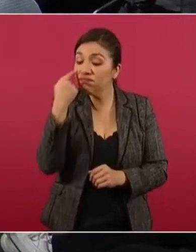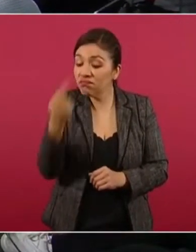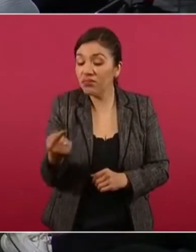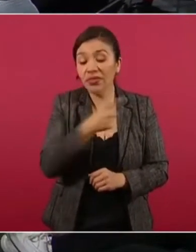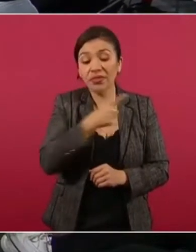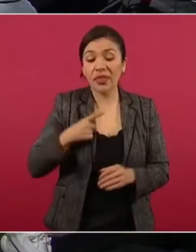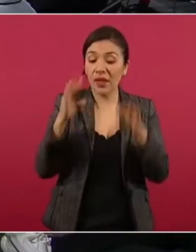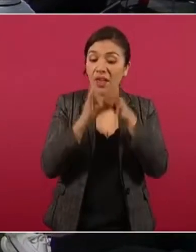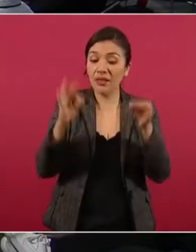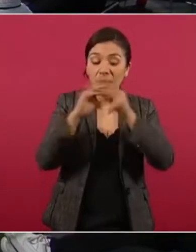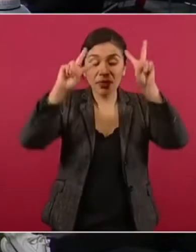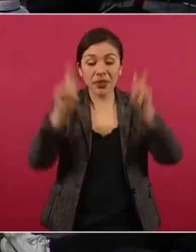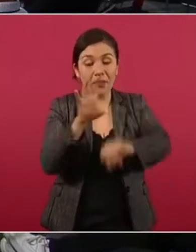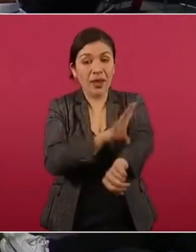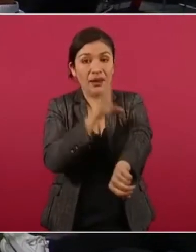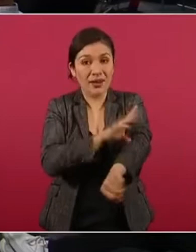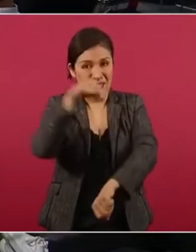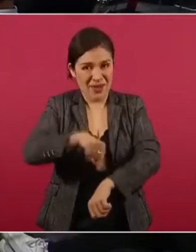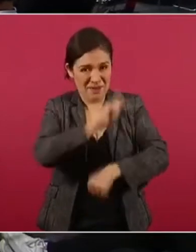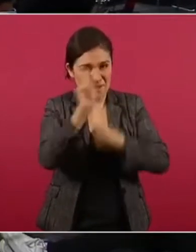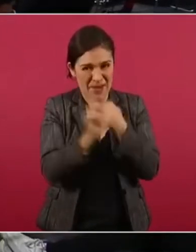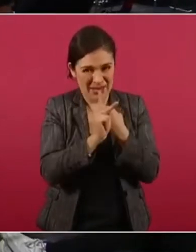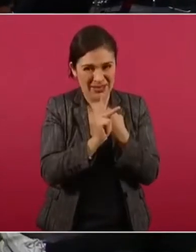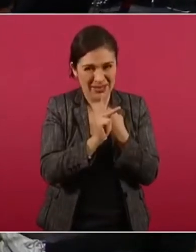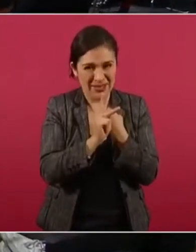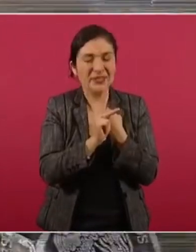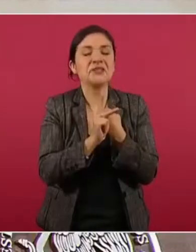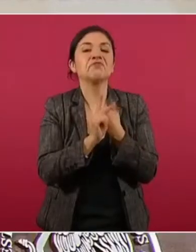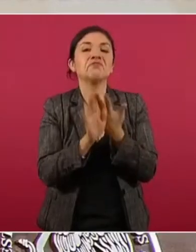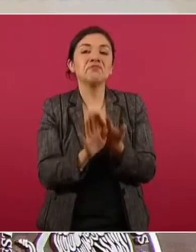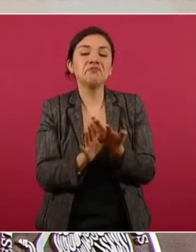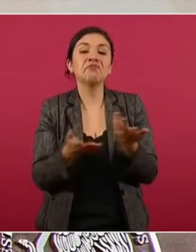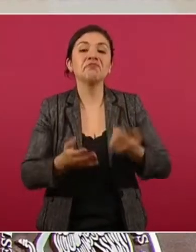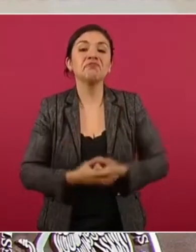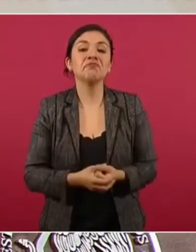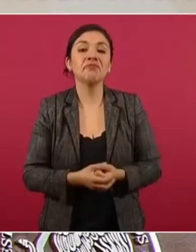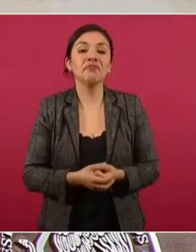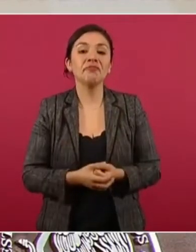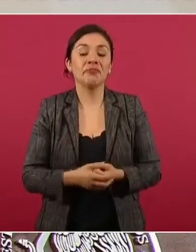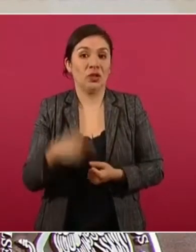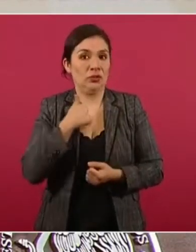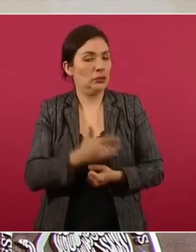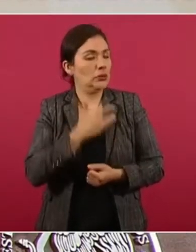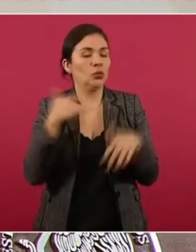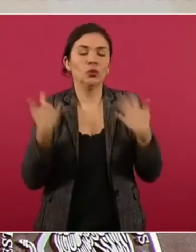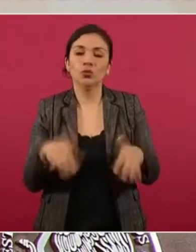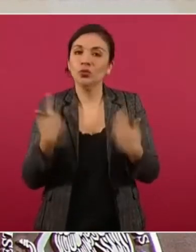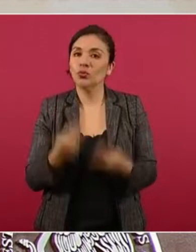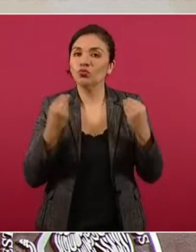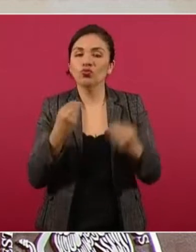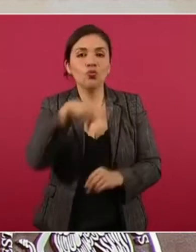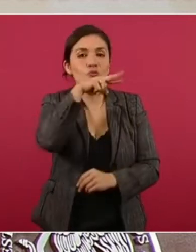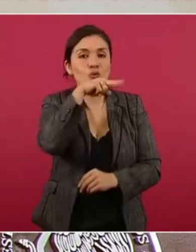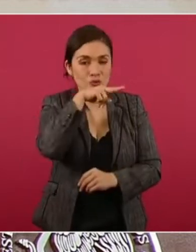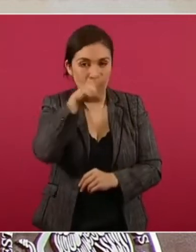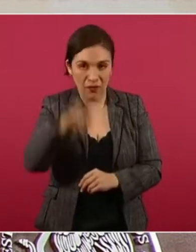política energética de nuestro país, que nos tiene muy preocupados.